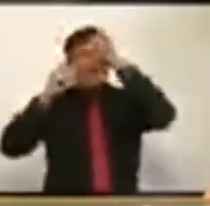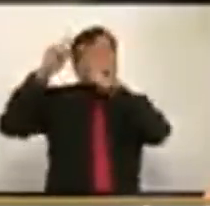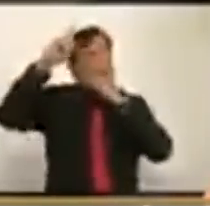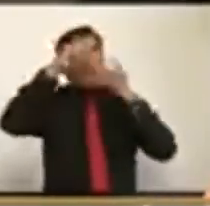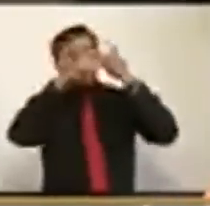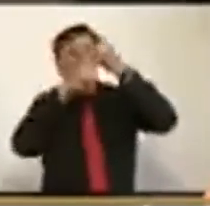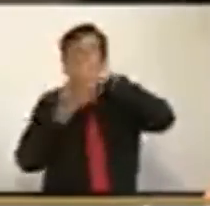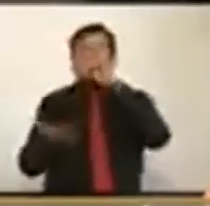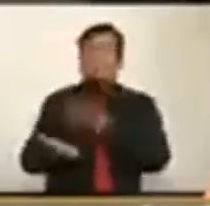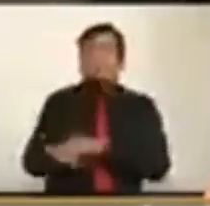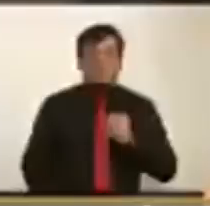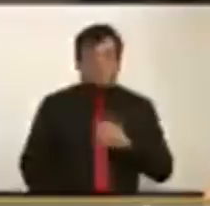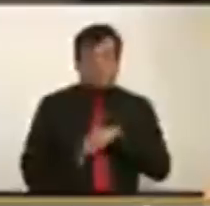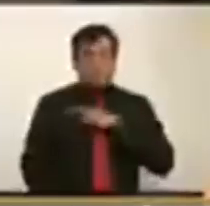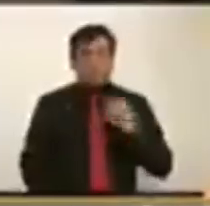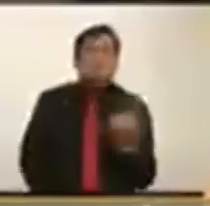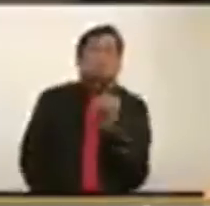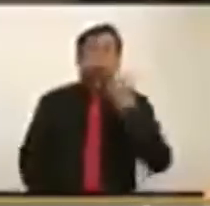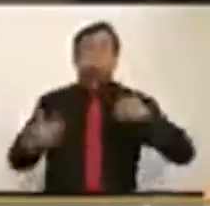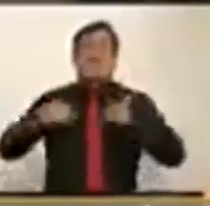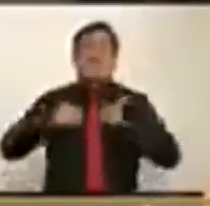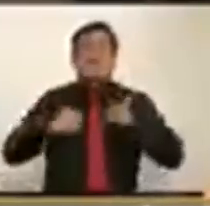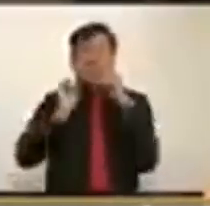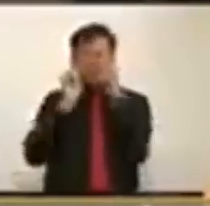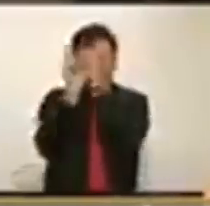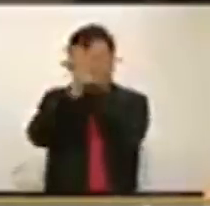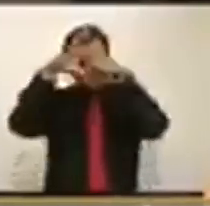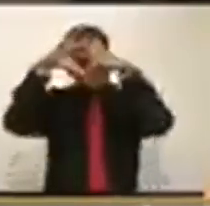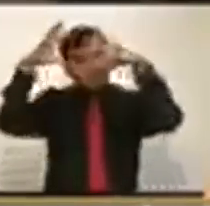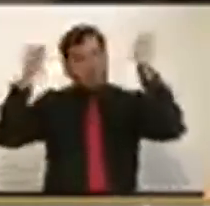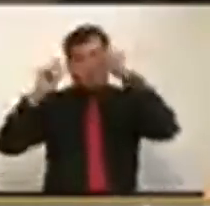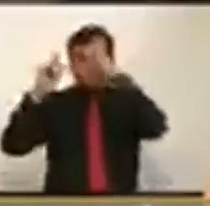la única especie animal que reflexiona.